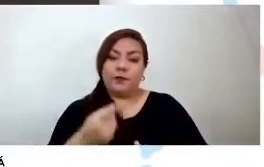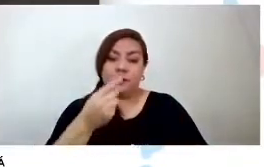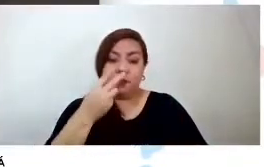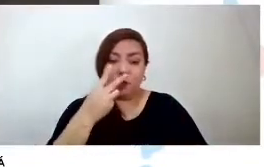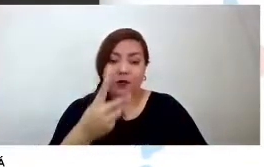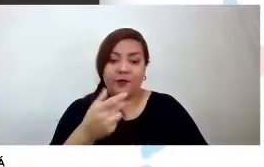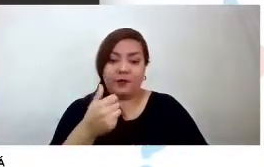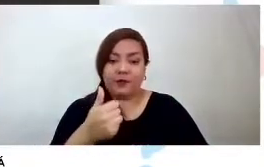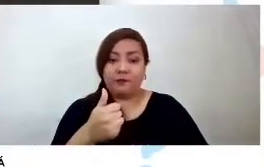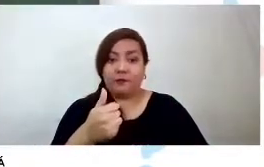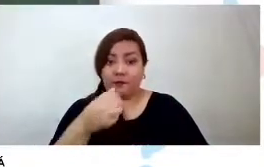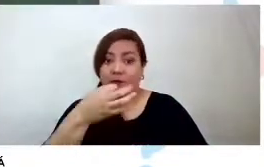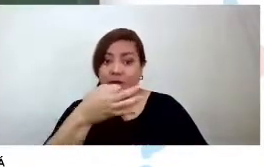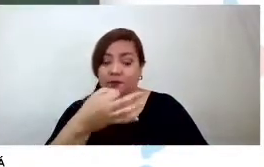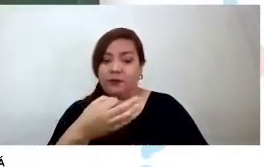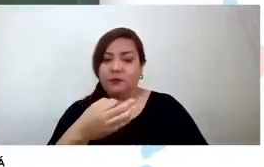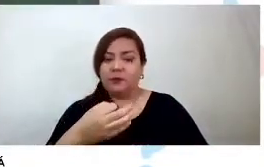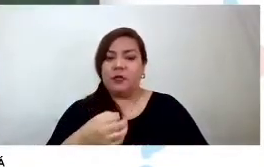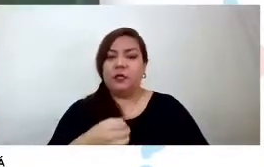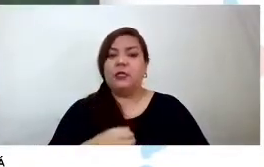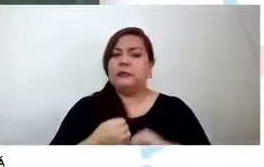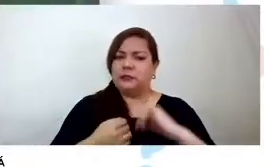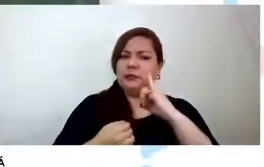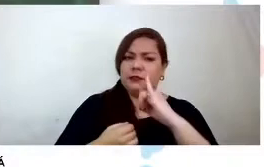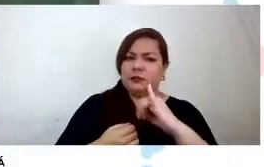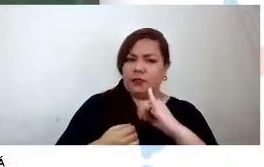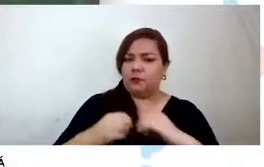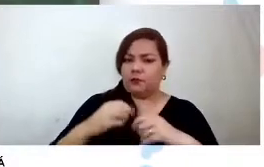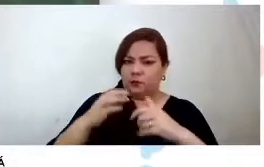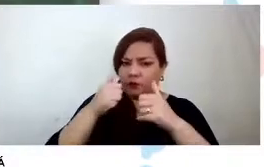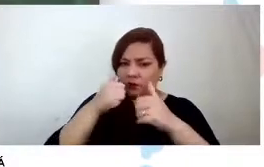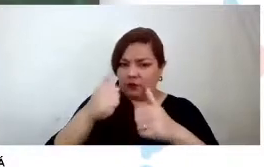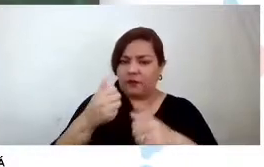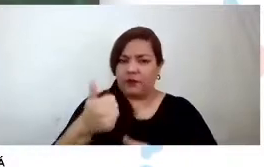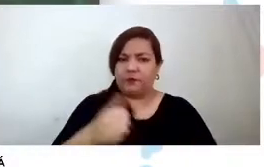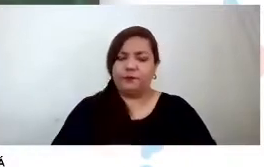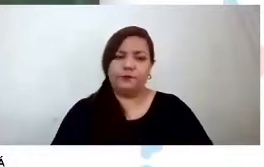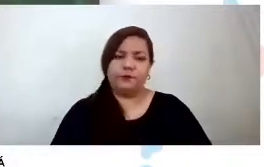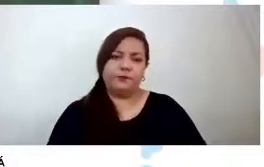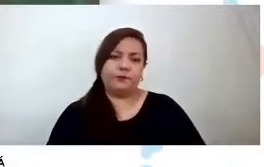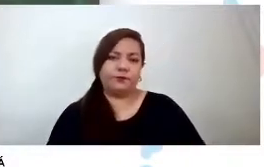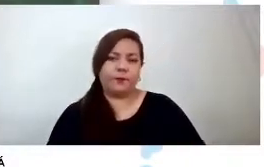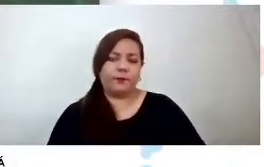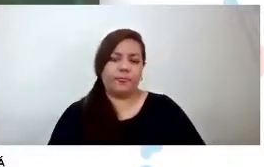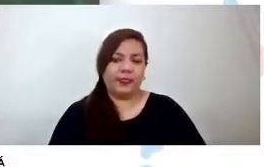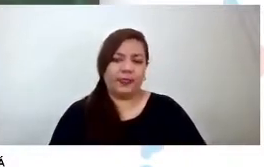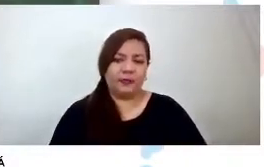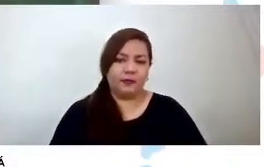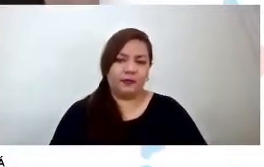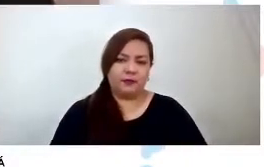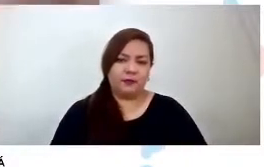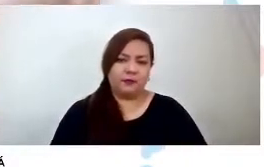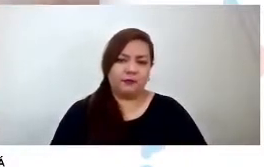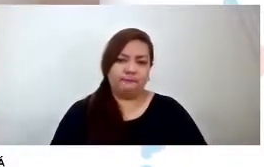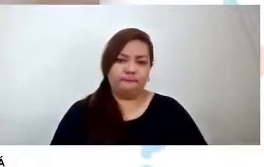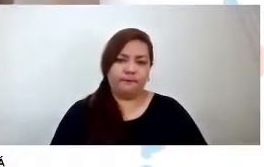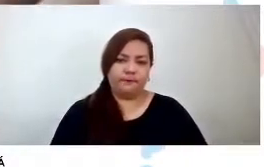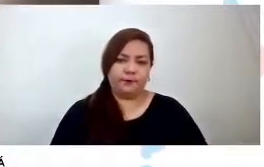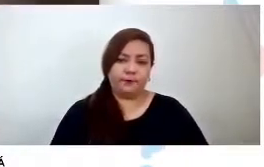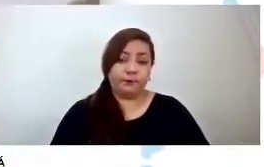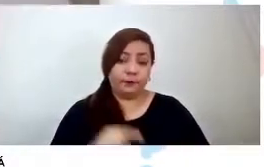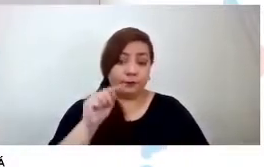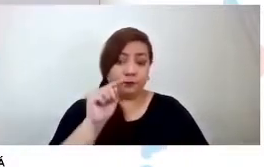bien? Sí, se logra ver efectivamente, Luis, no hay problema, se ve bien. Y este es